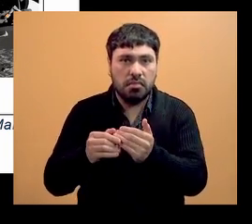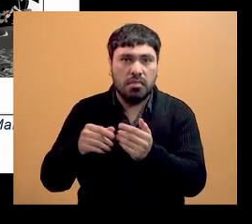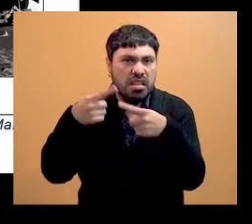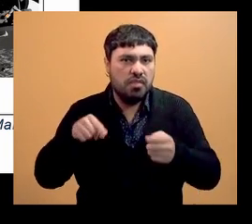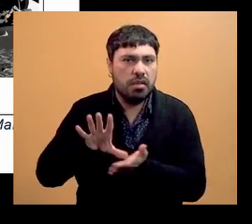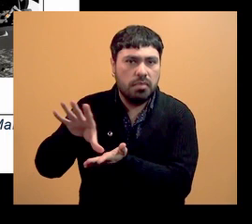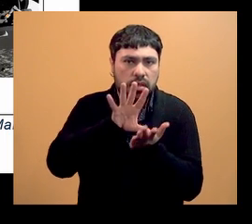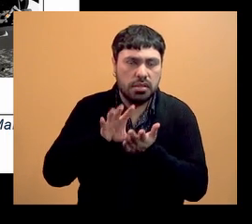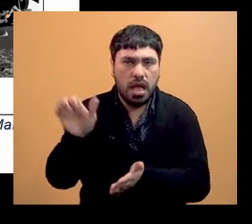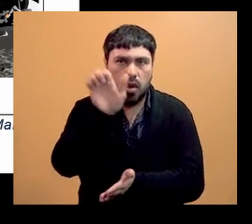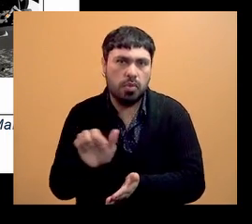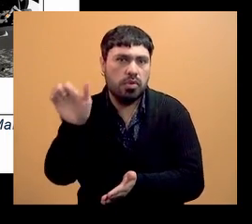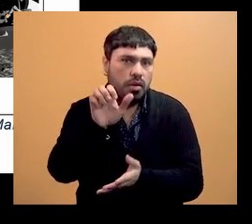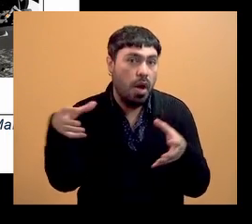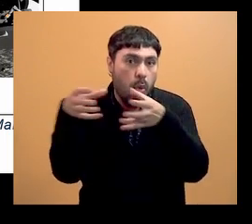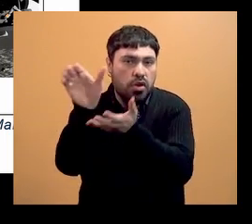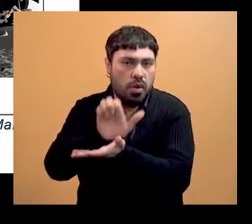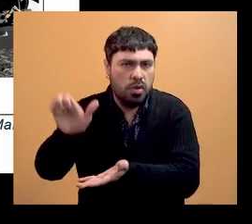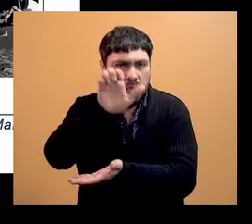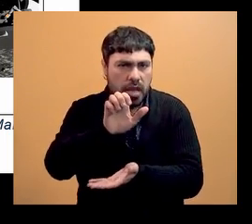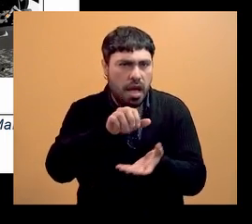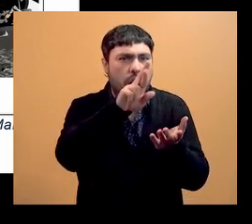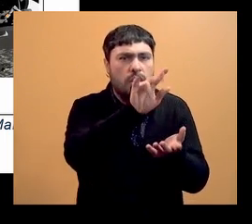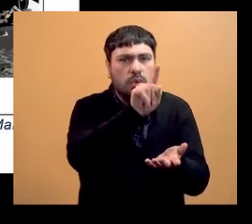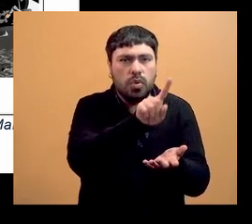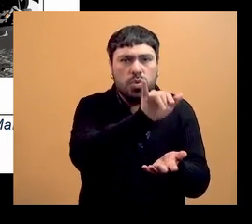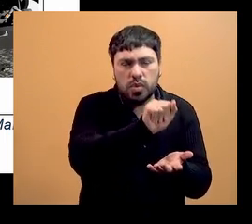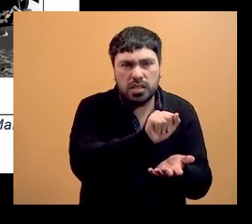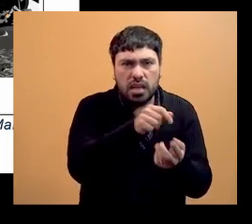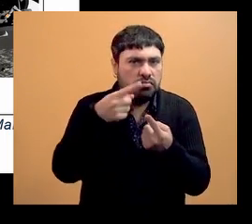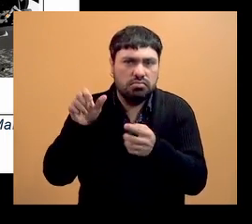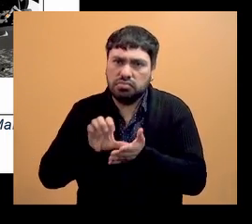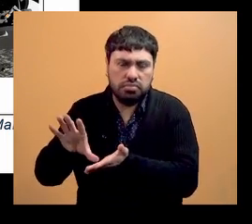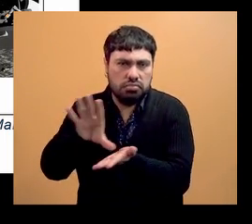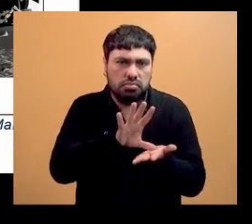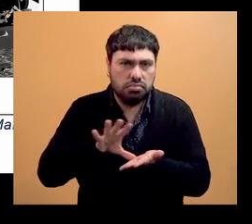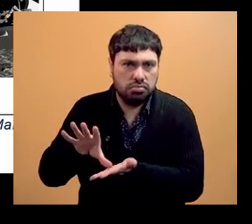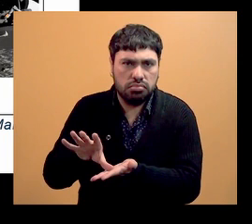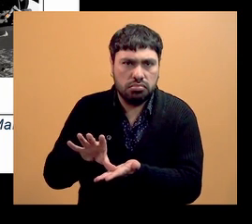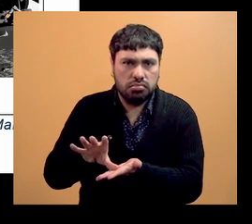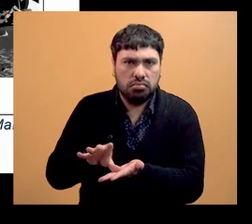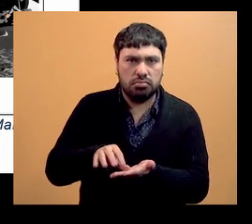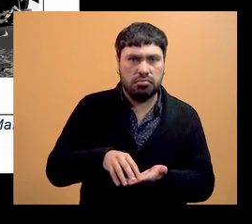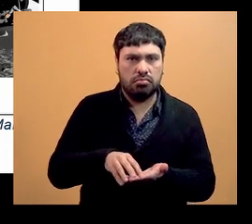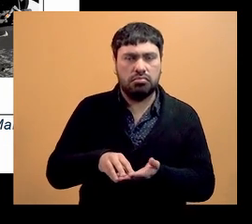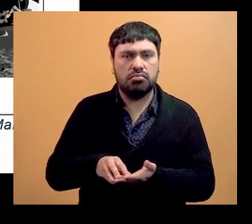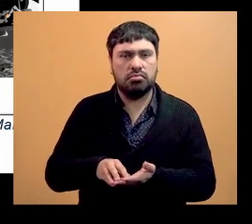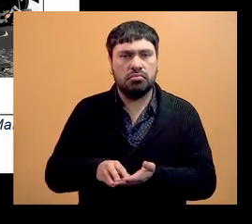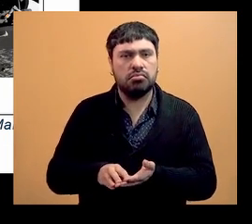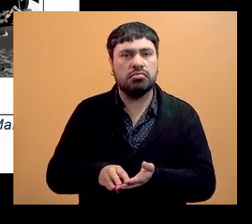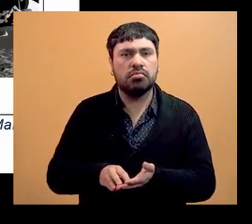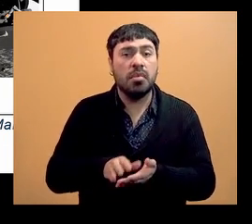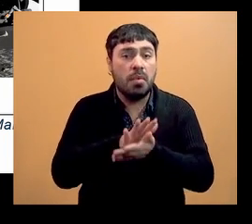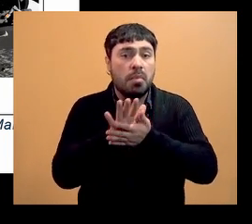para la construcción de estaciones espaciales privadas. Aquí ya tenemos los inicios del turismo espacial. Primero partieron los rusos con